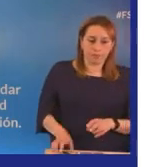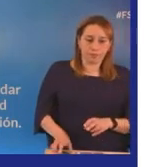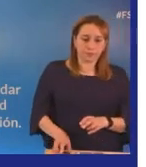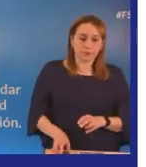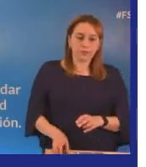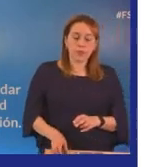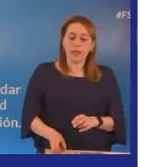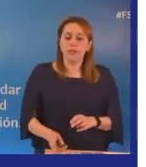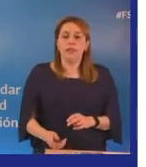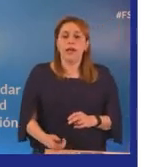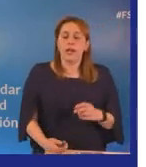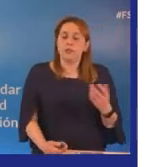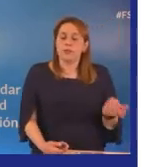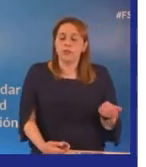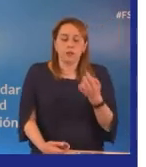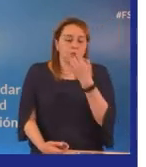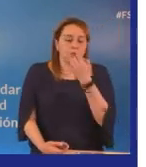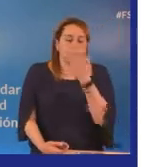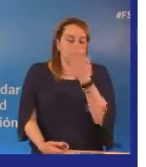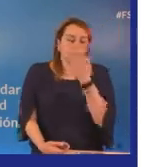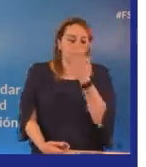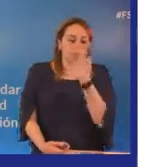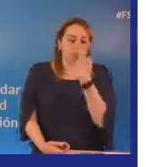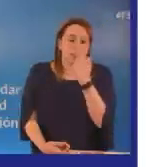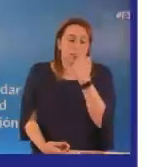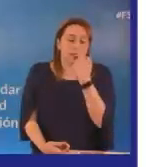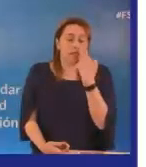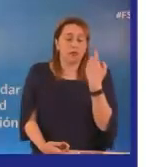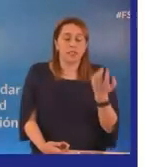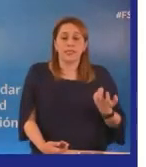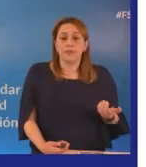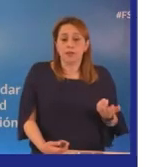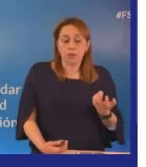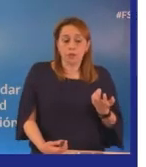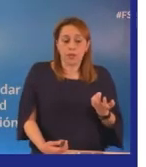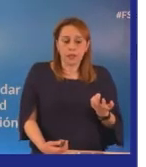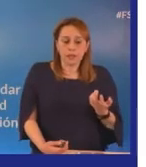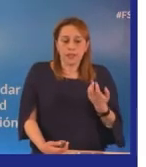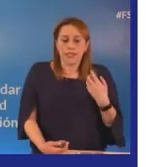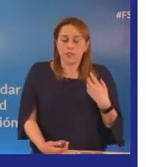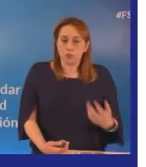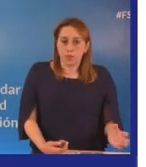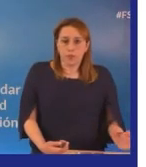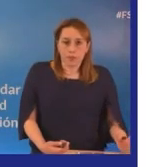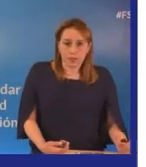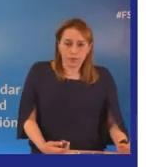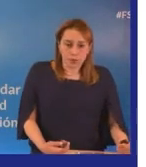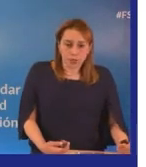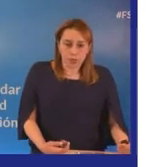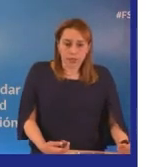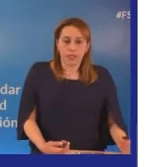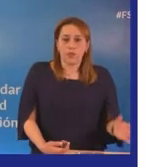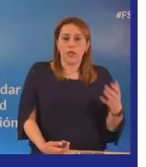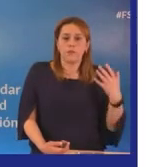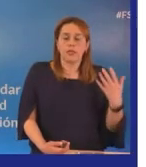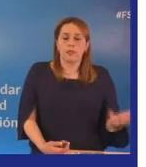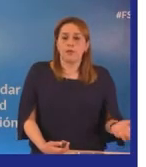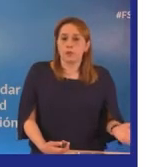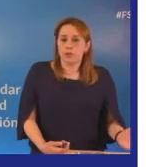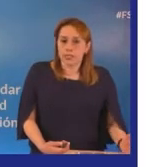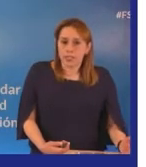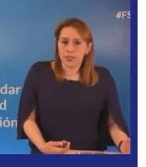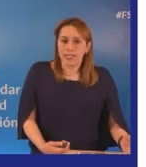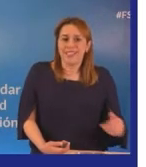fuerza. Al mismo tiempo nos va a trabajar todo lo que tiene que ver con el esquema corporal, que es supremamente importante, y toda la